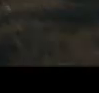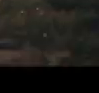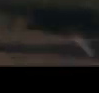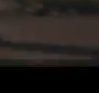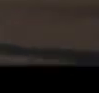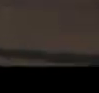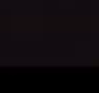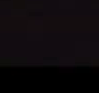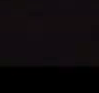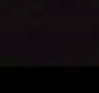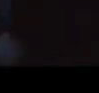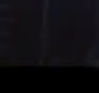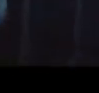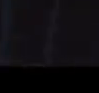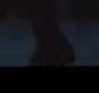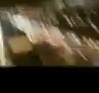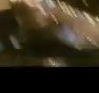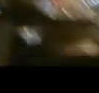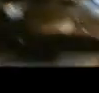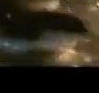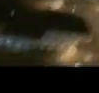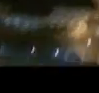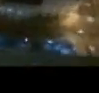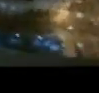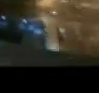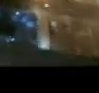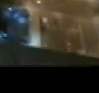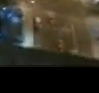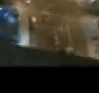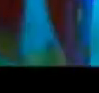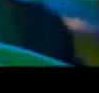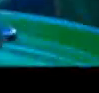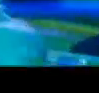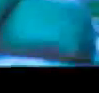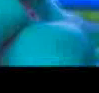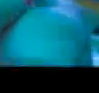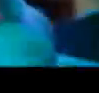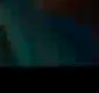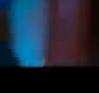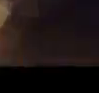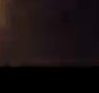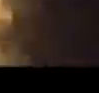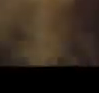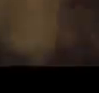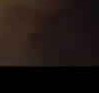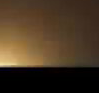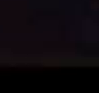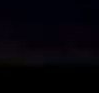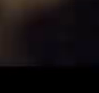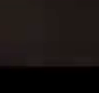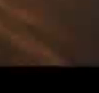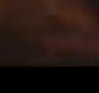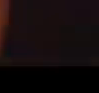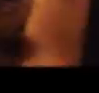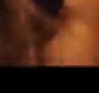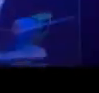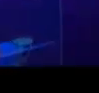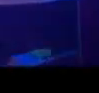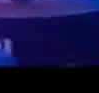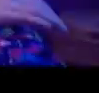Hey boy, hey girl, el mundo está cada vez más loco. Súbete a ese crazy train y que nunca te quiten la